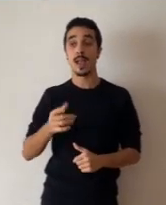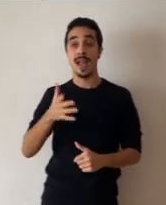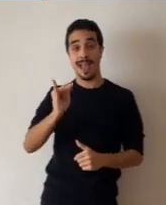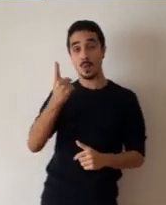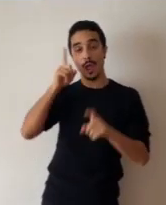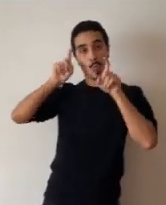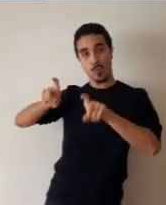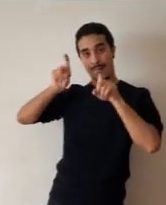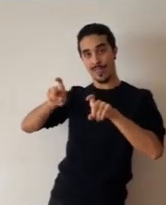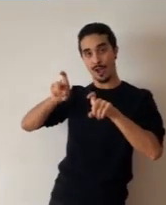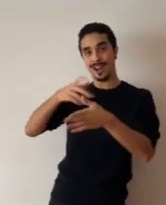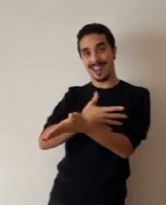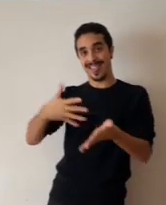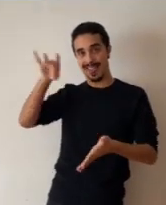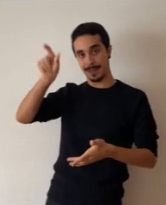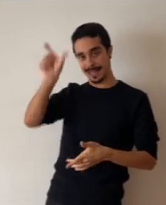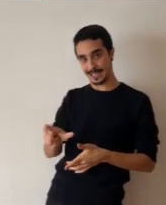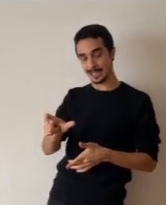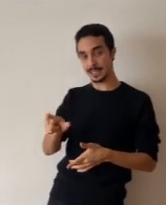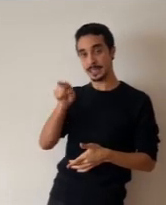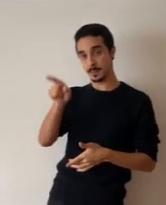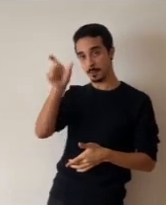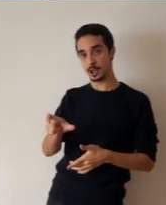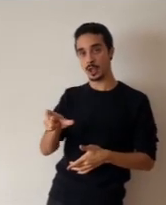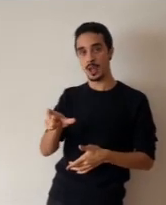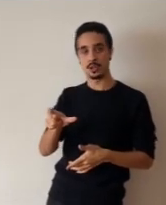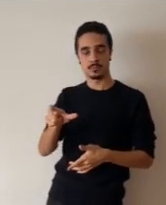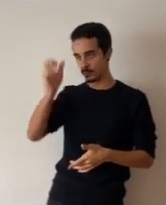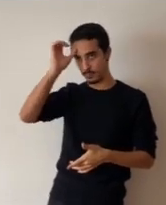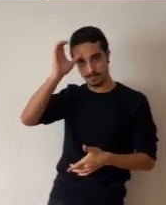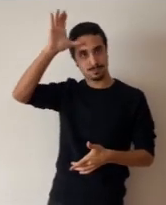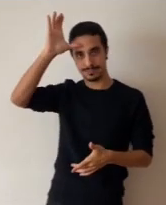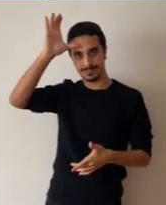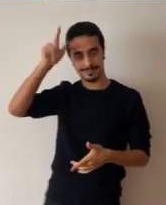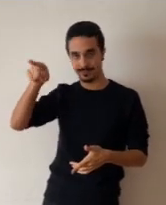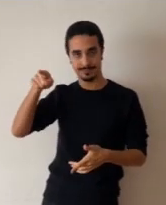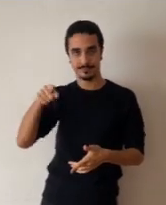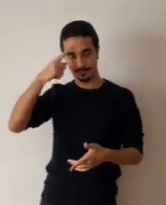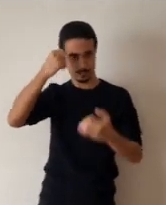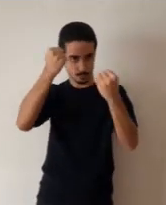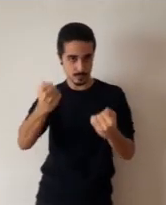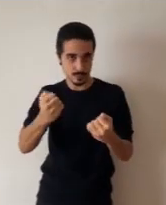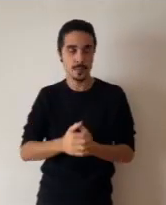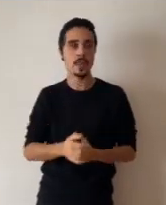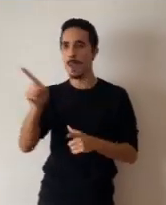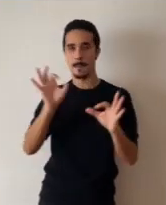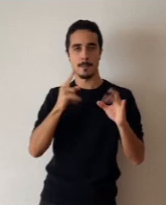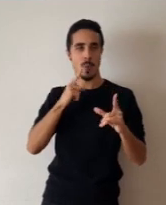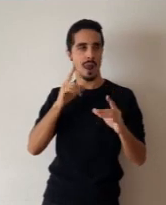un educador en diabetes que es una persona que sabe muchísimo, que